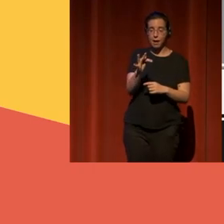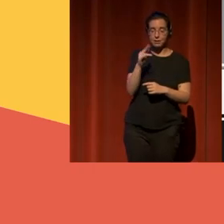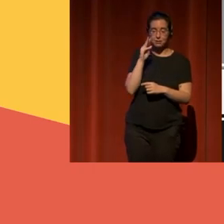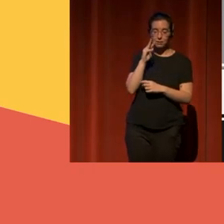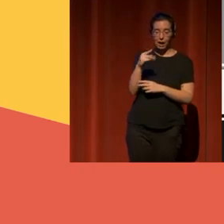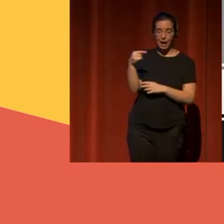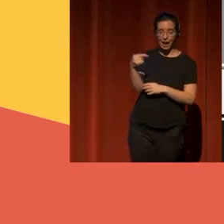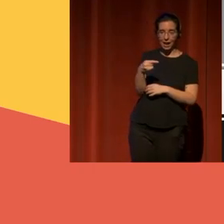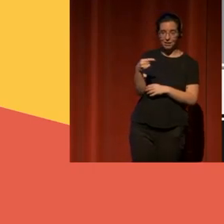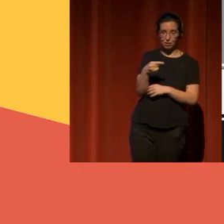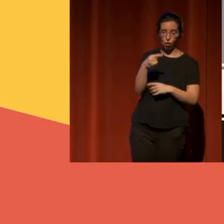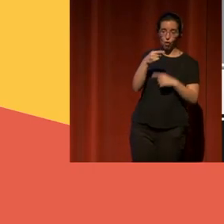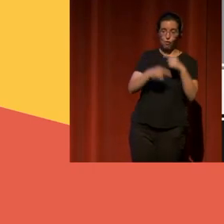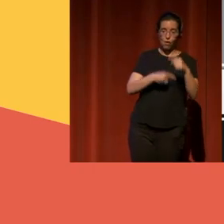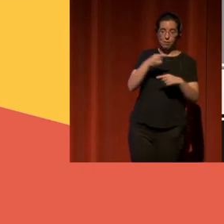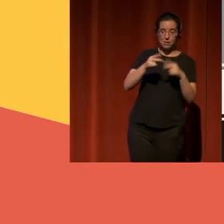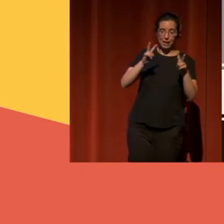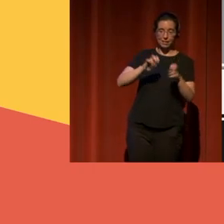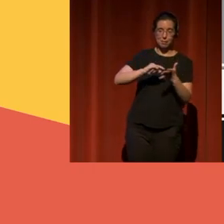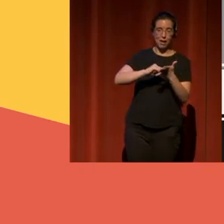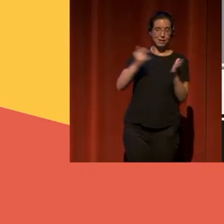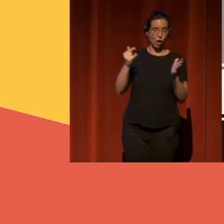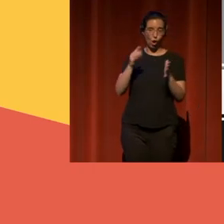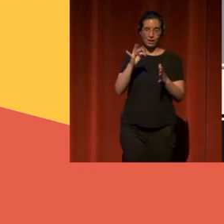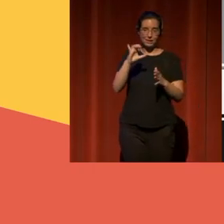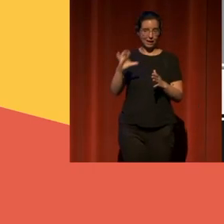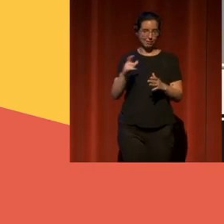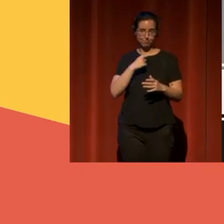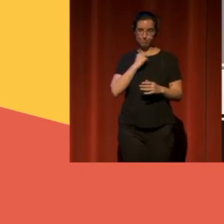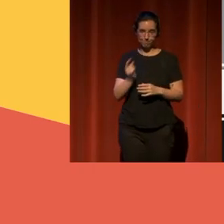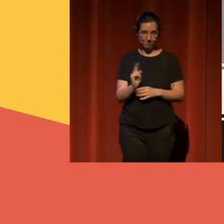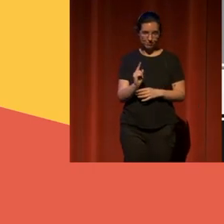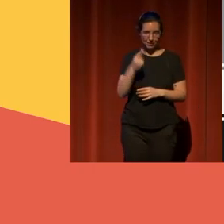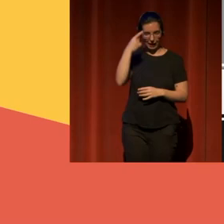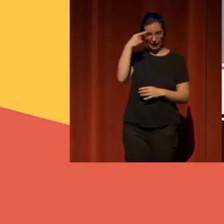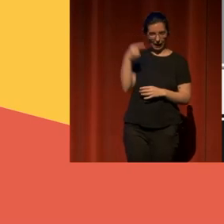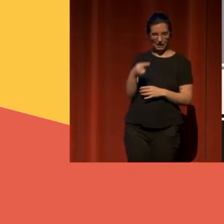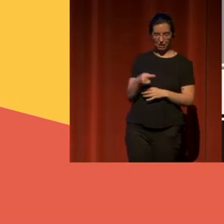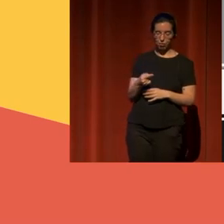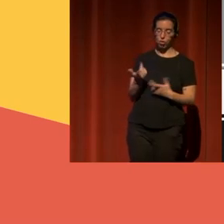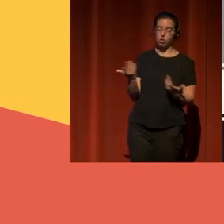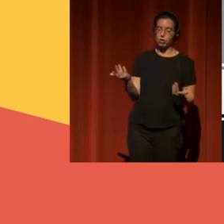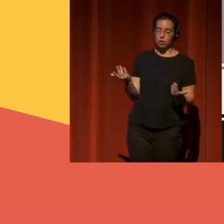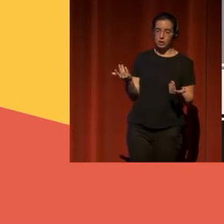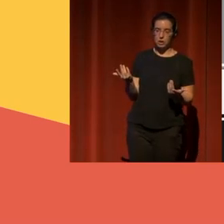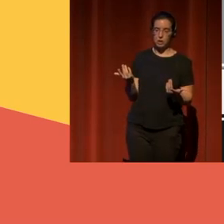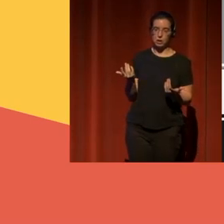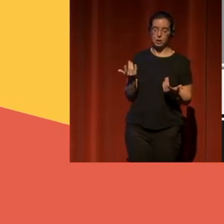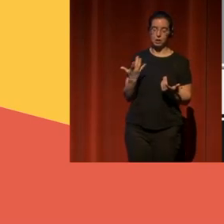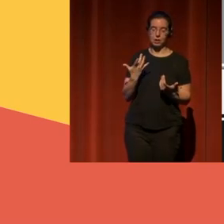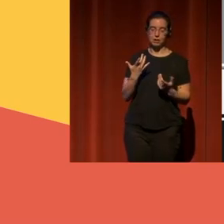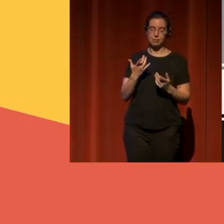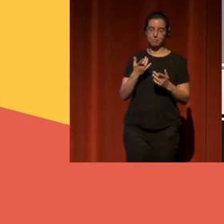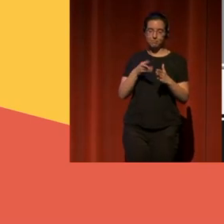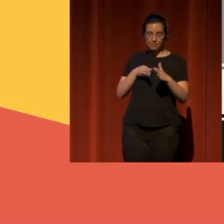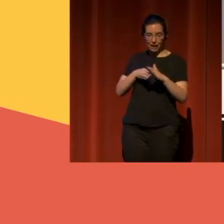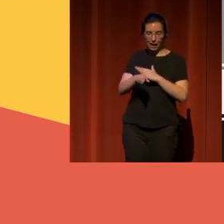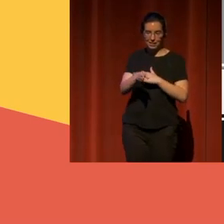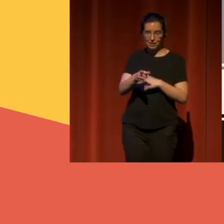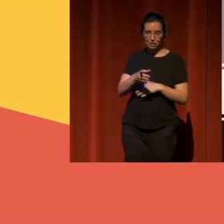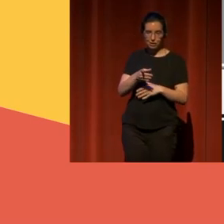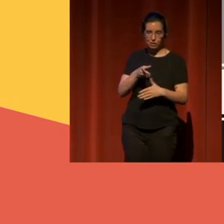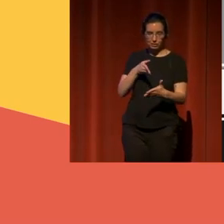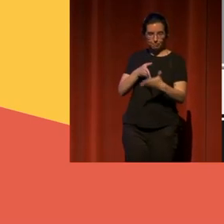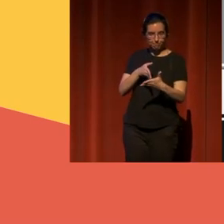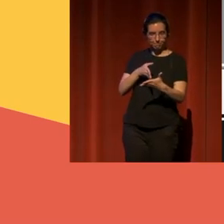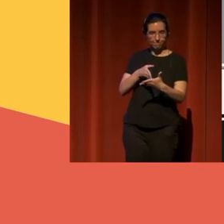que tienen muchas familias ante el uso de las TIC, pues dificulta también el poder acceder a este tipo de obras,